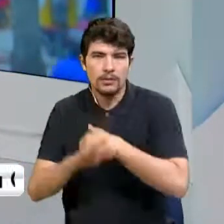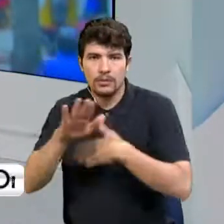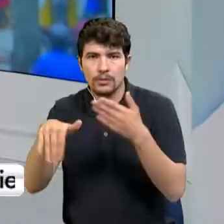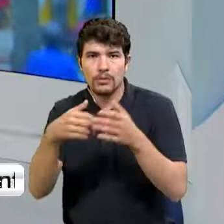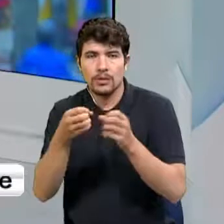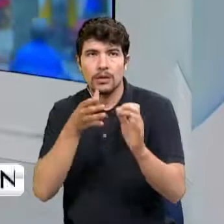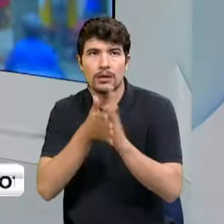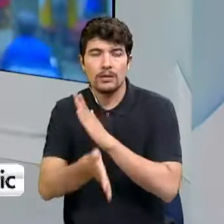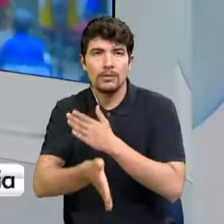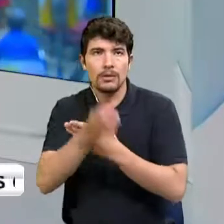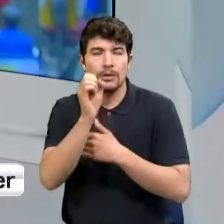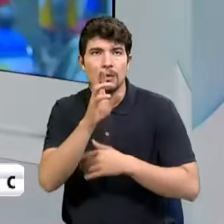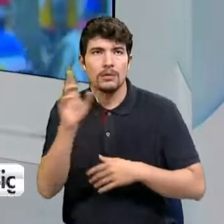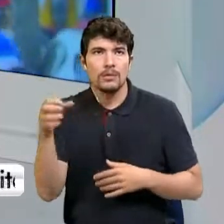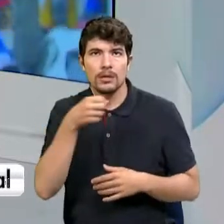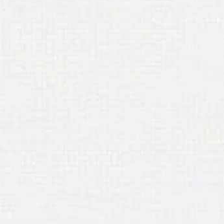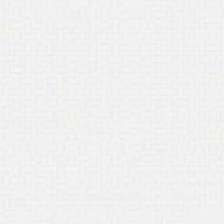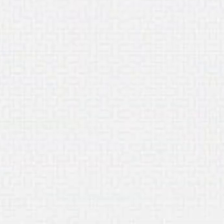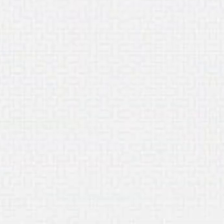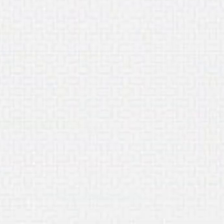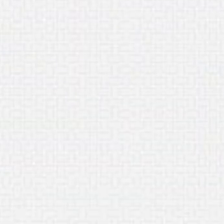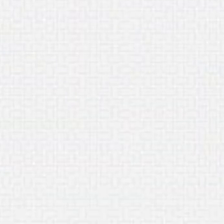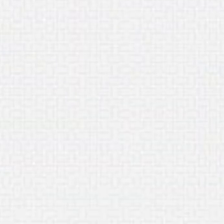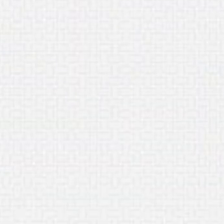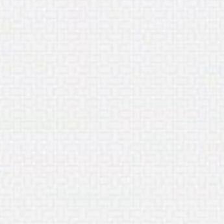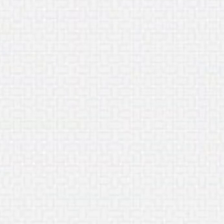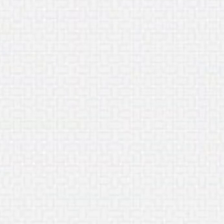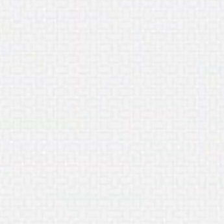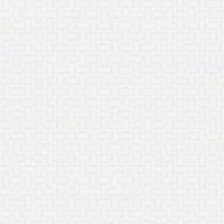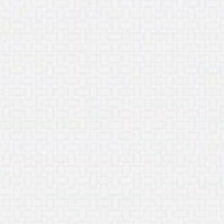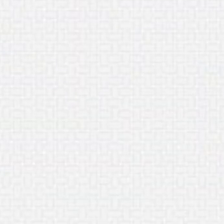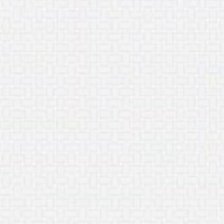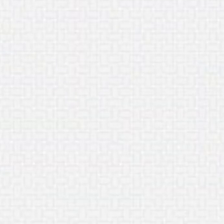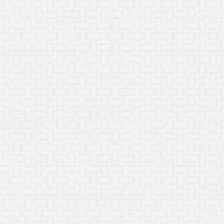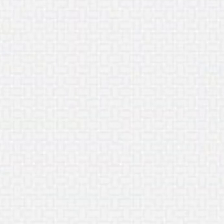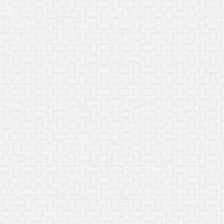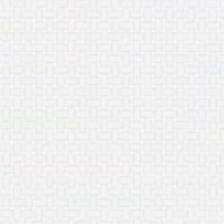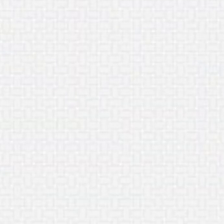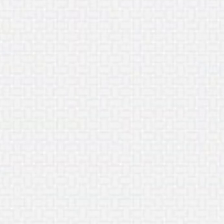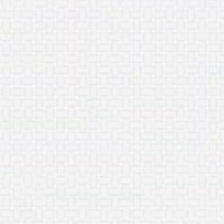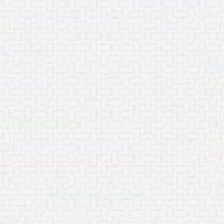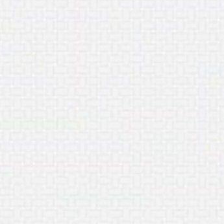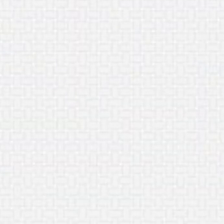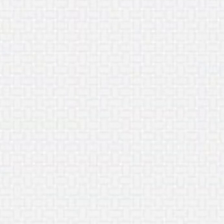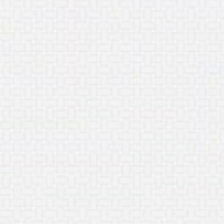momento continúen con más el estudio de oriente noticias gran manto com